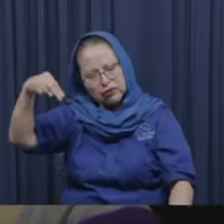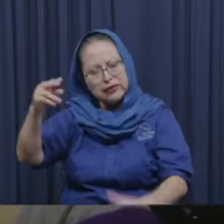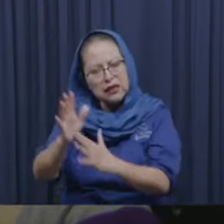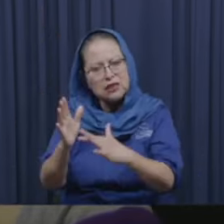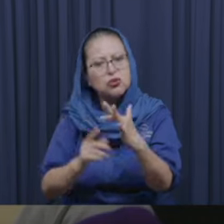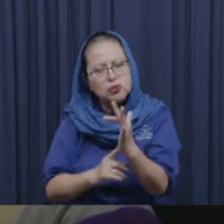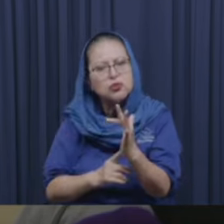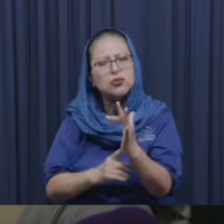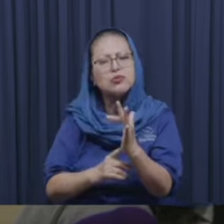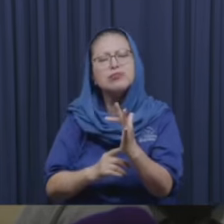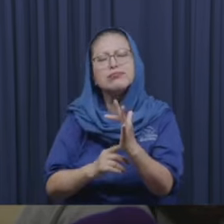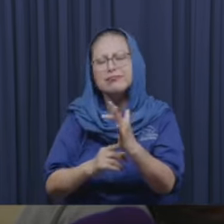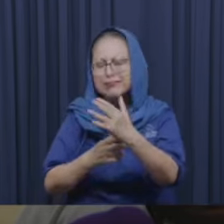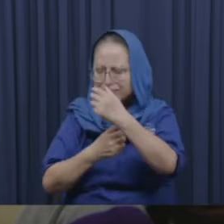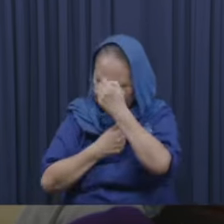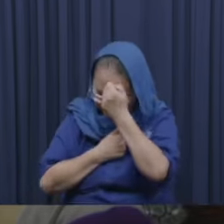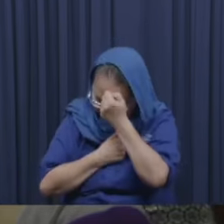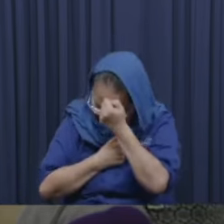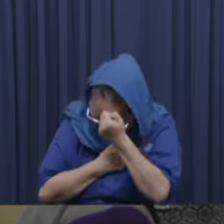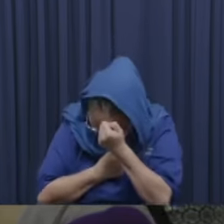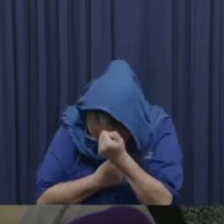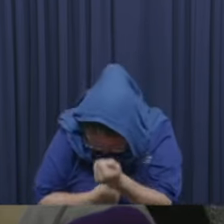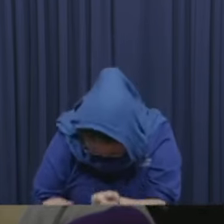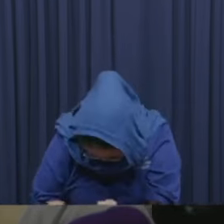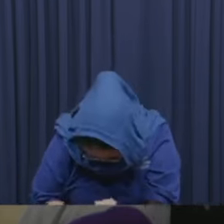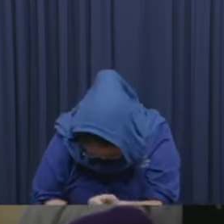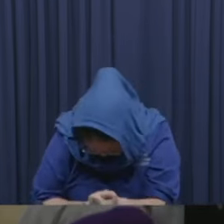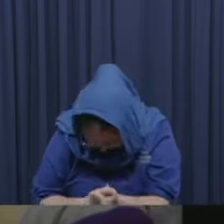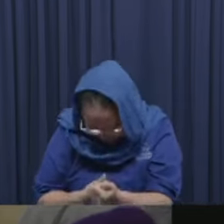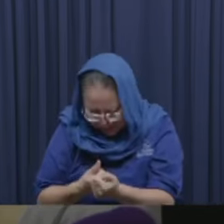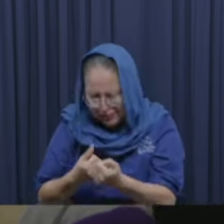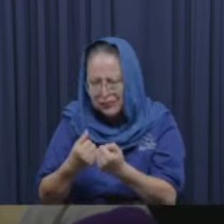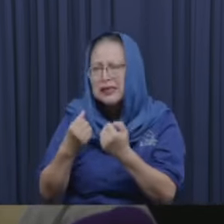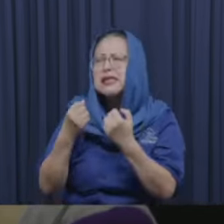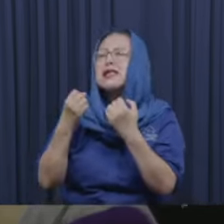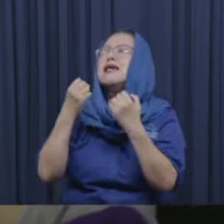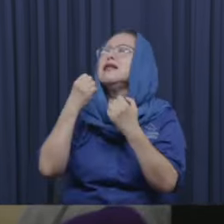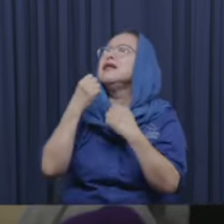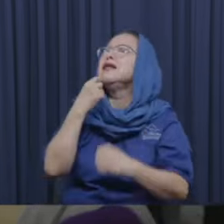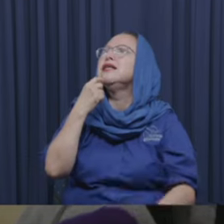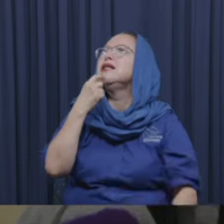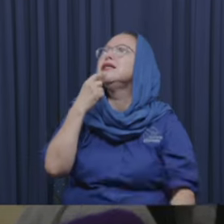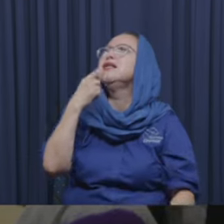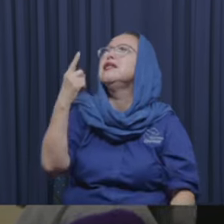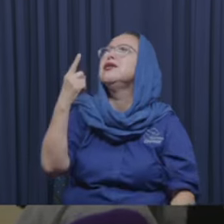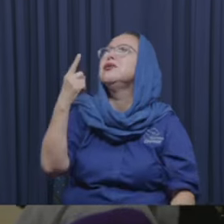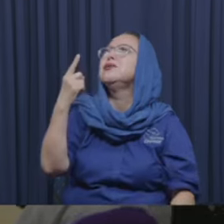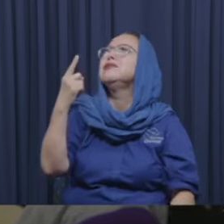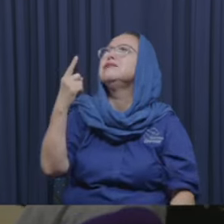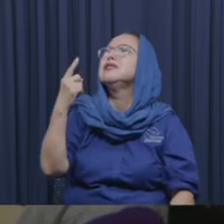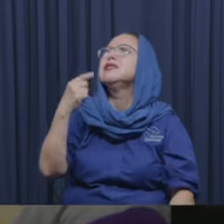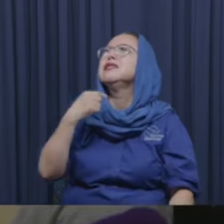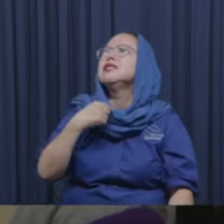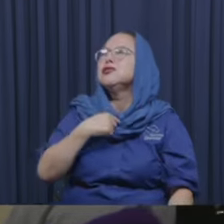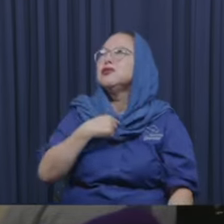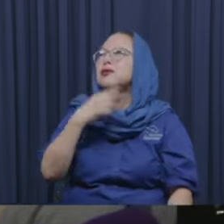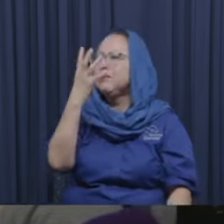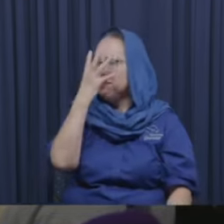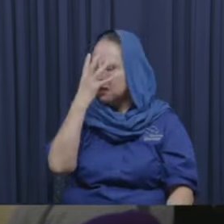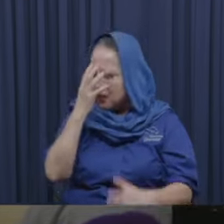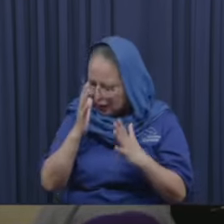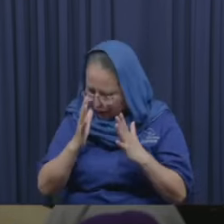de Jesús nos arrepentimos y confesamos señor que nos sentimos deudores y pecadores